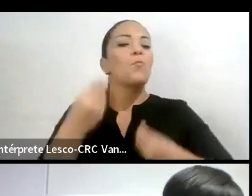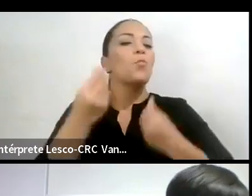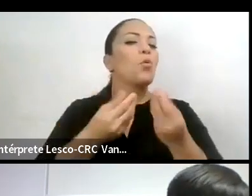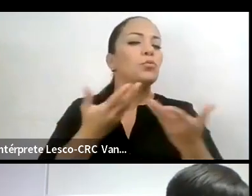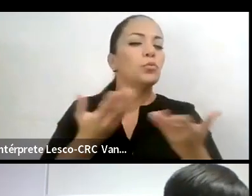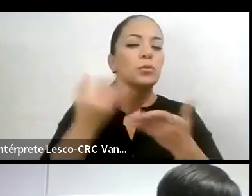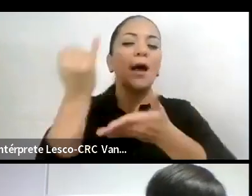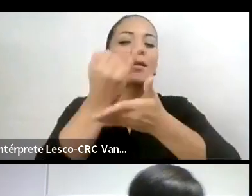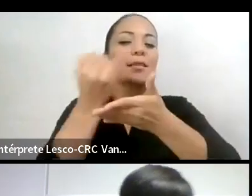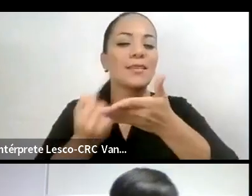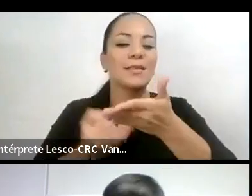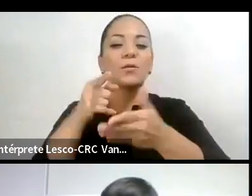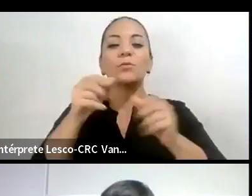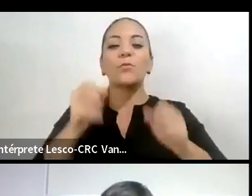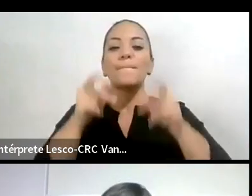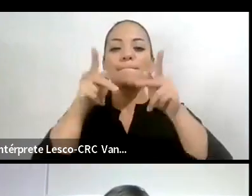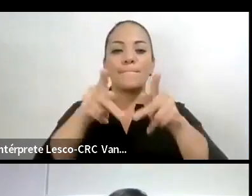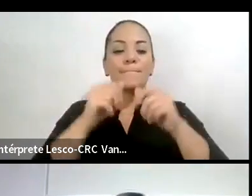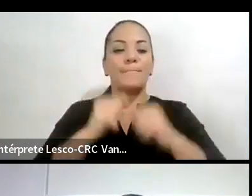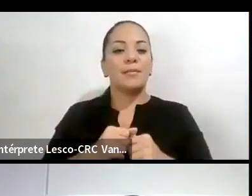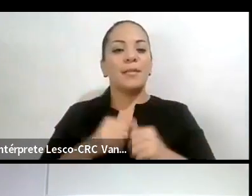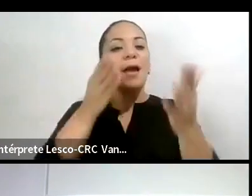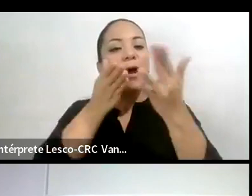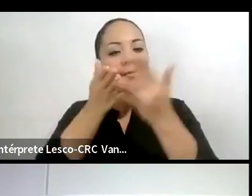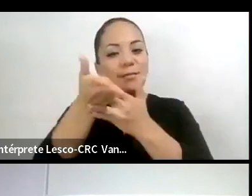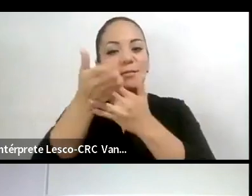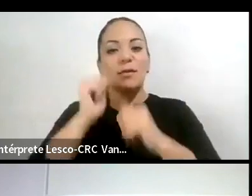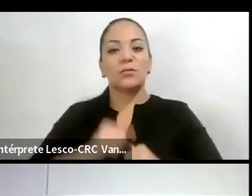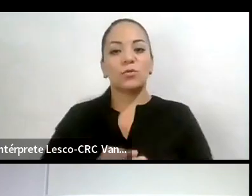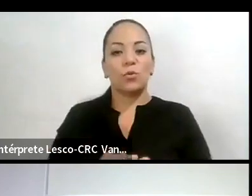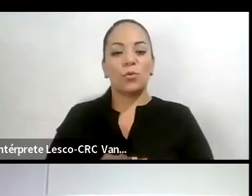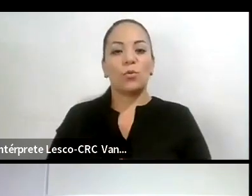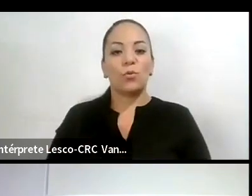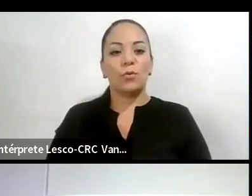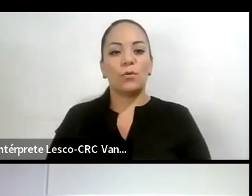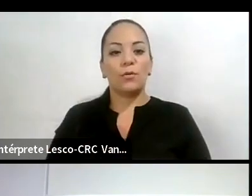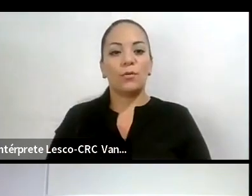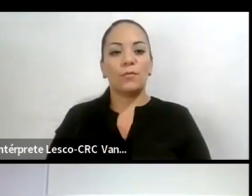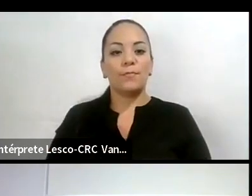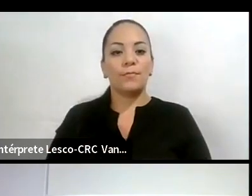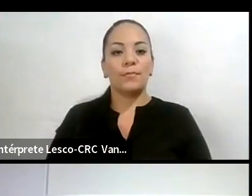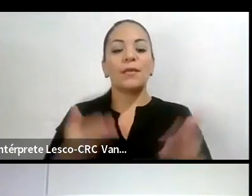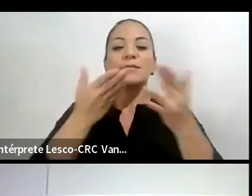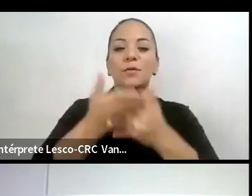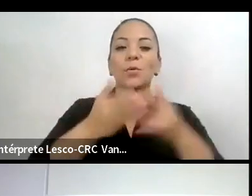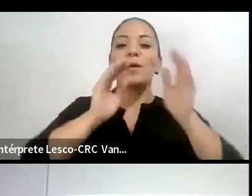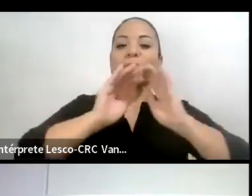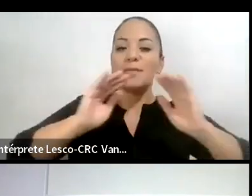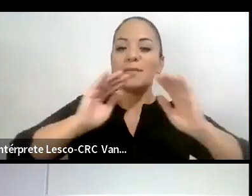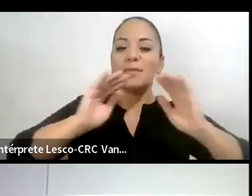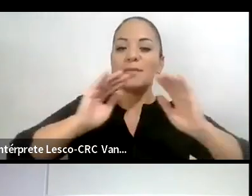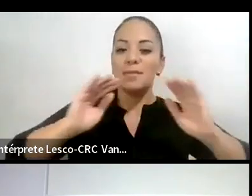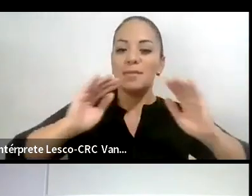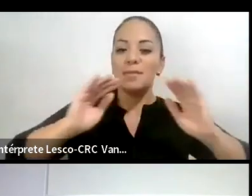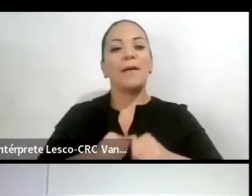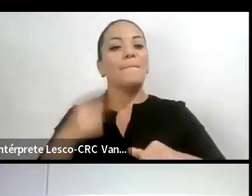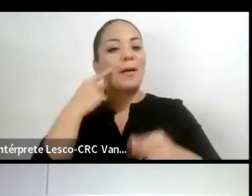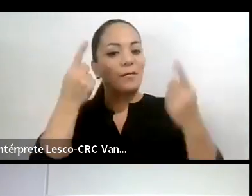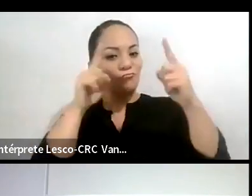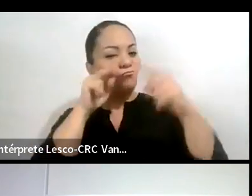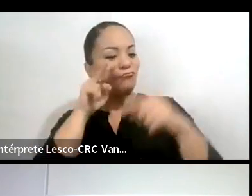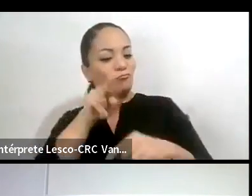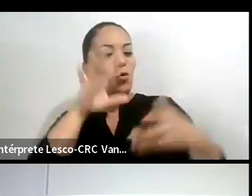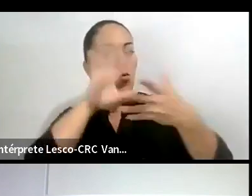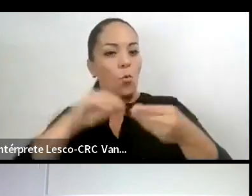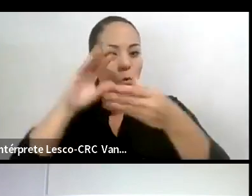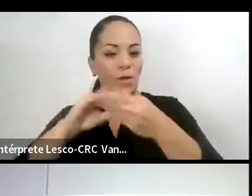artísticos que permitan el acceso a la niñez, ¿verdad? A estos cuentos.